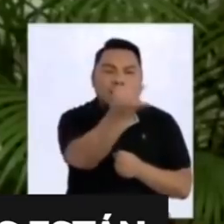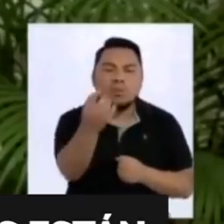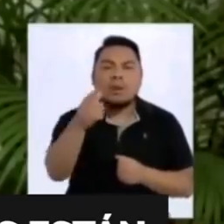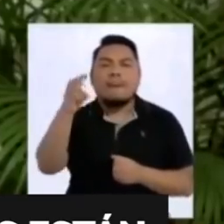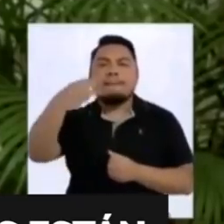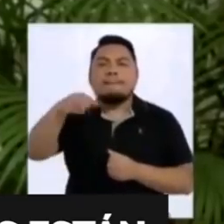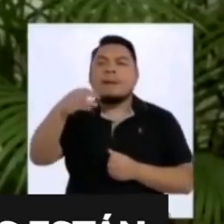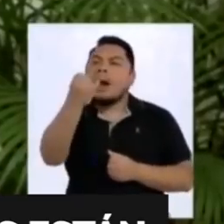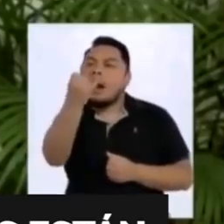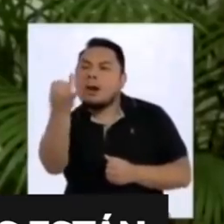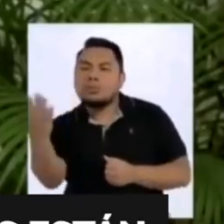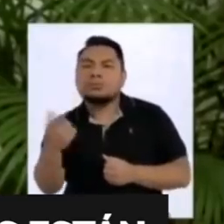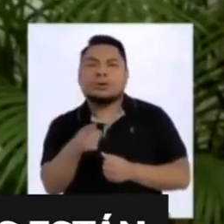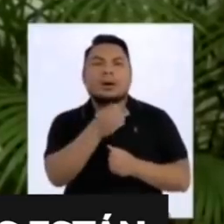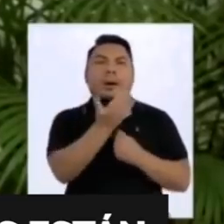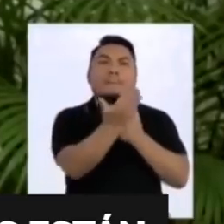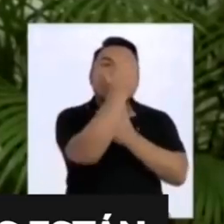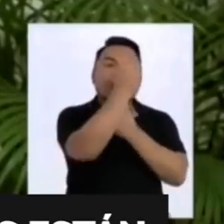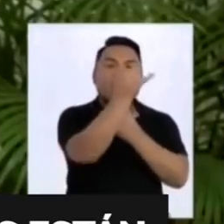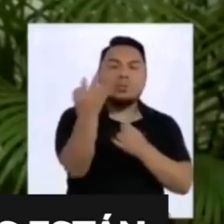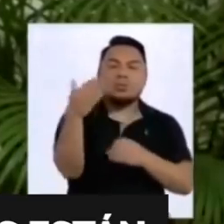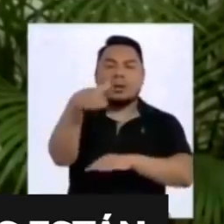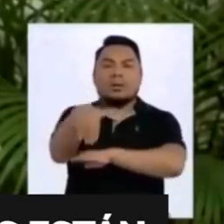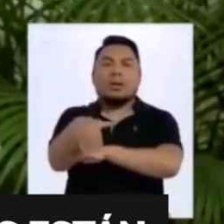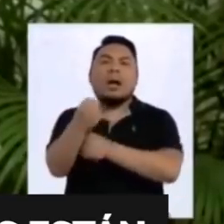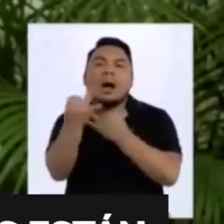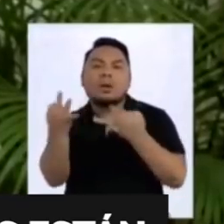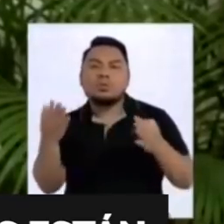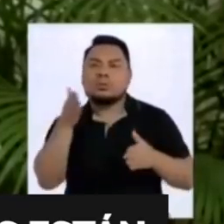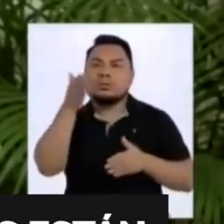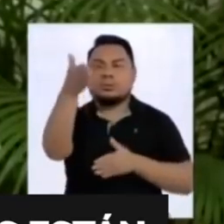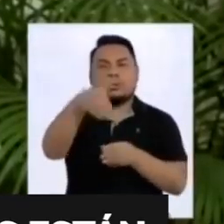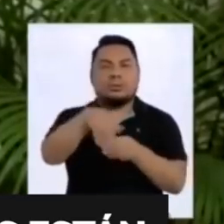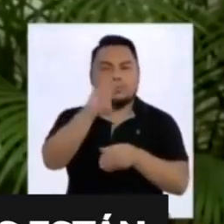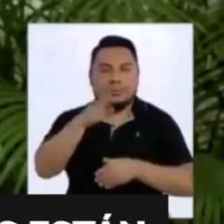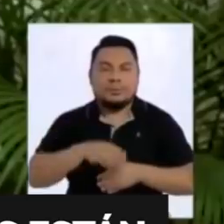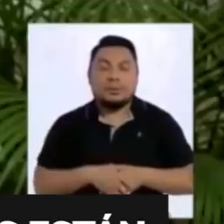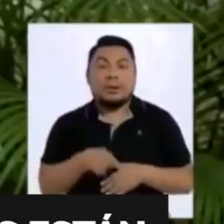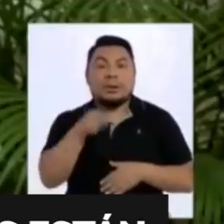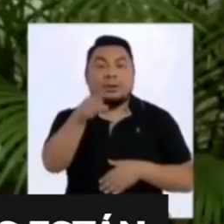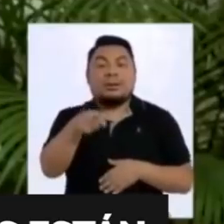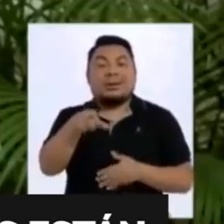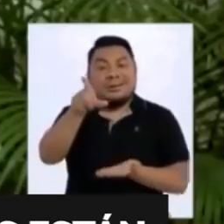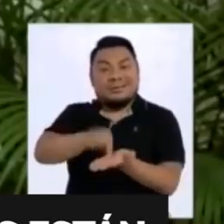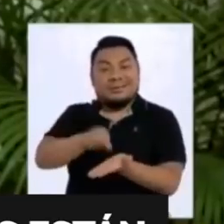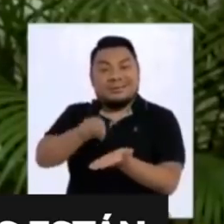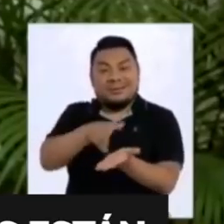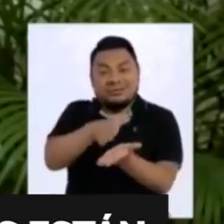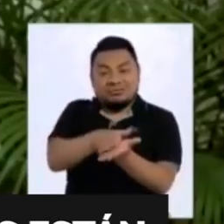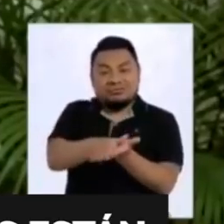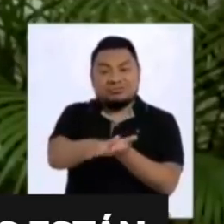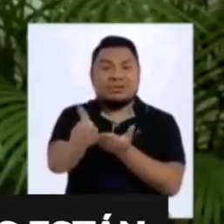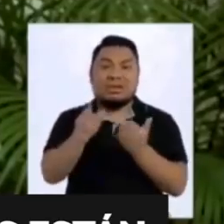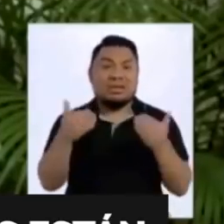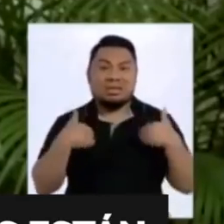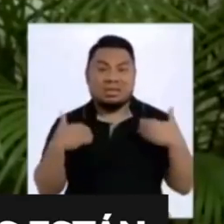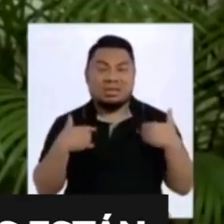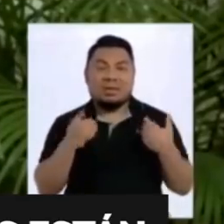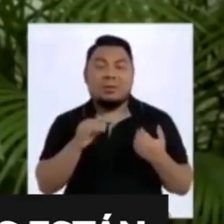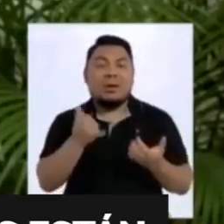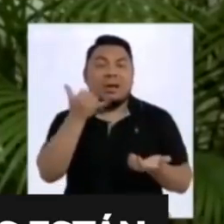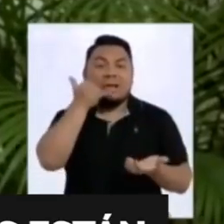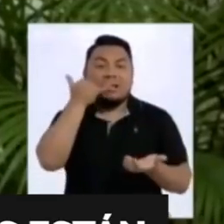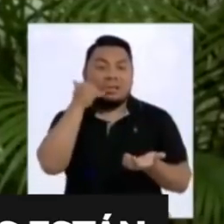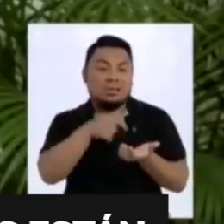de los días vamos a tener este tema. Si no puede ni imprimir la página ni tenerla en el celular, va a